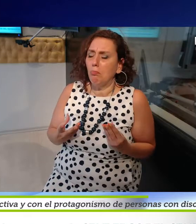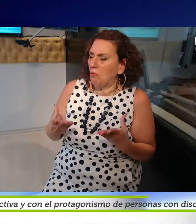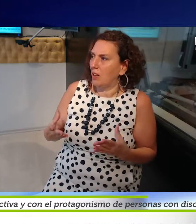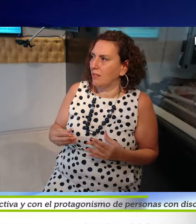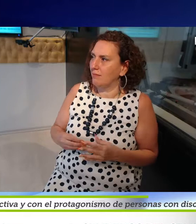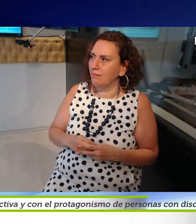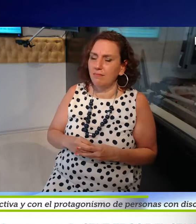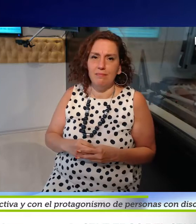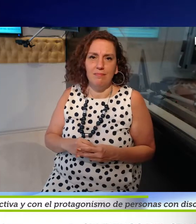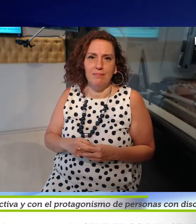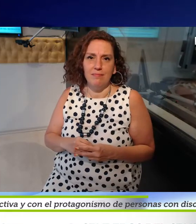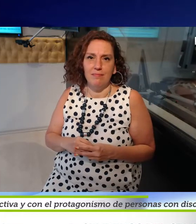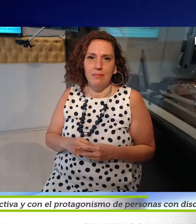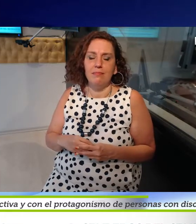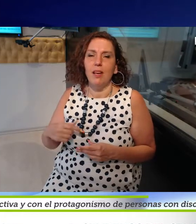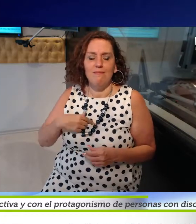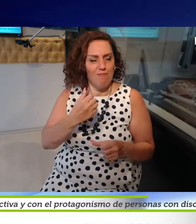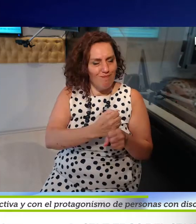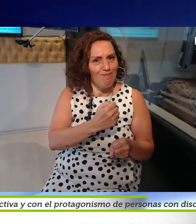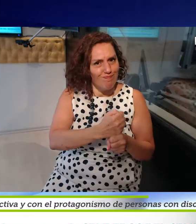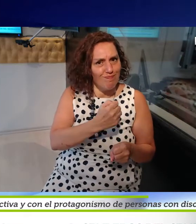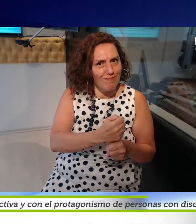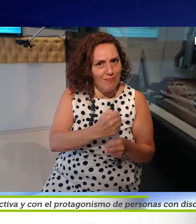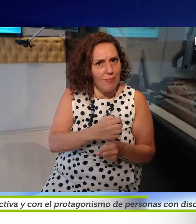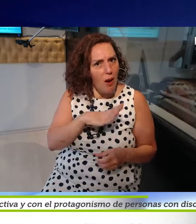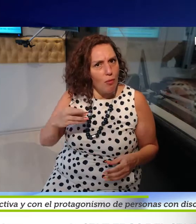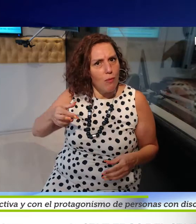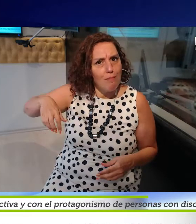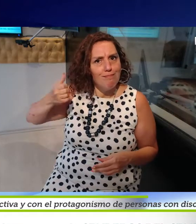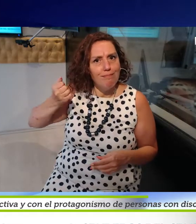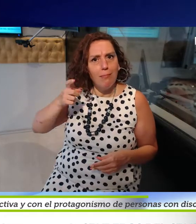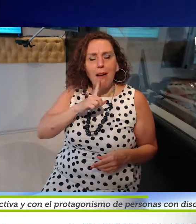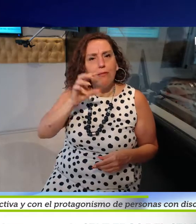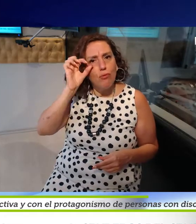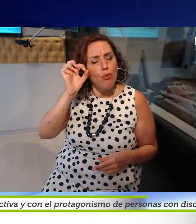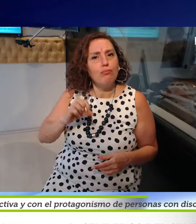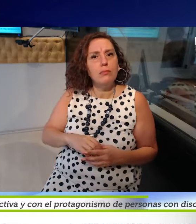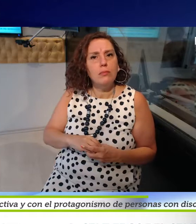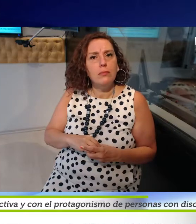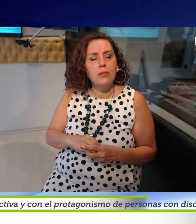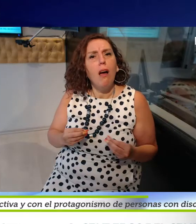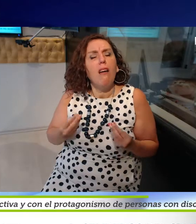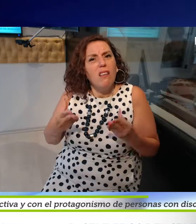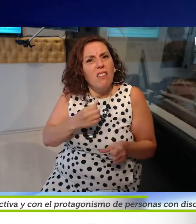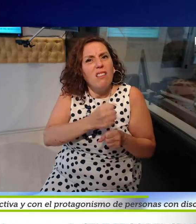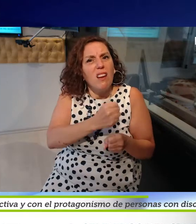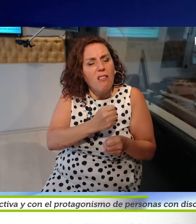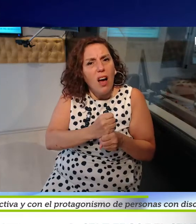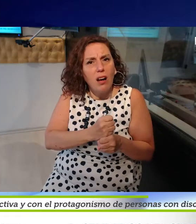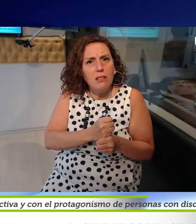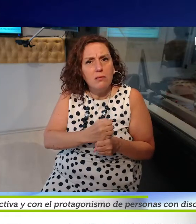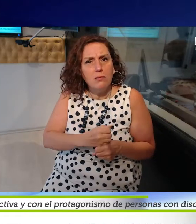Con Pato. Te quedás trabajando con Pato. Sí, escúchame, ¿qué estuvieron trabajando de programas para hacer durante el año? ¿Sobre